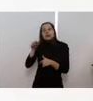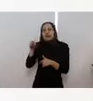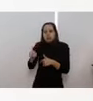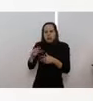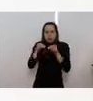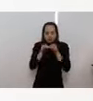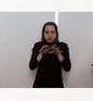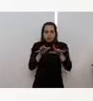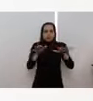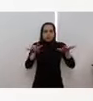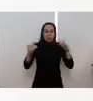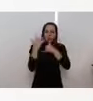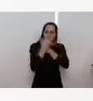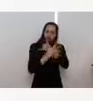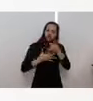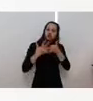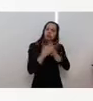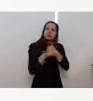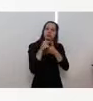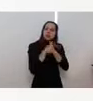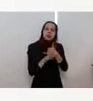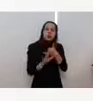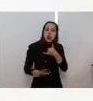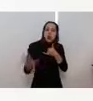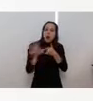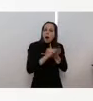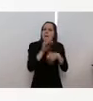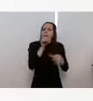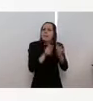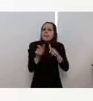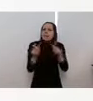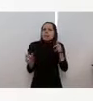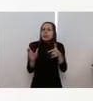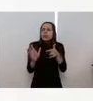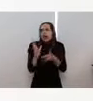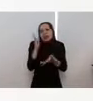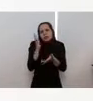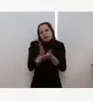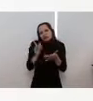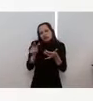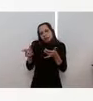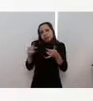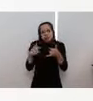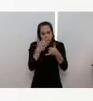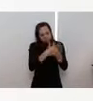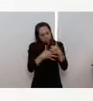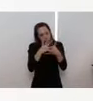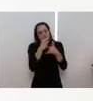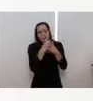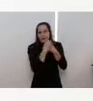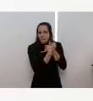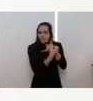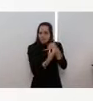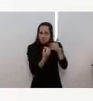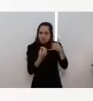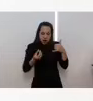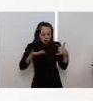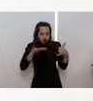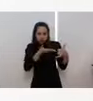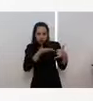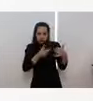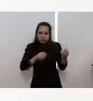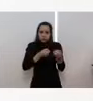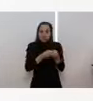nacional que donde se concentren todos nuestros usuarios derivados de este programa y es así como nosotros durante el